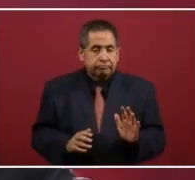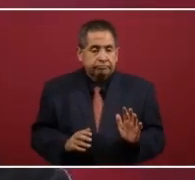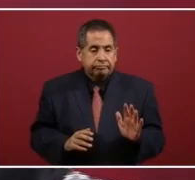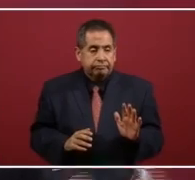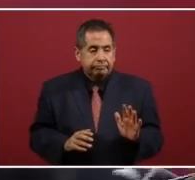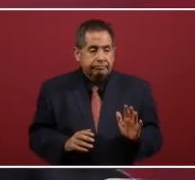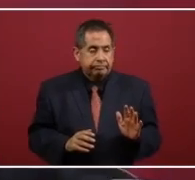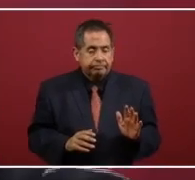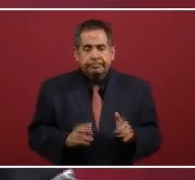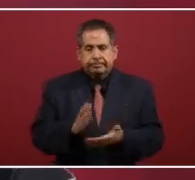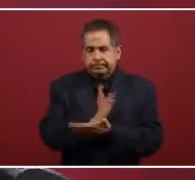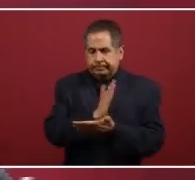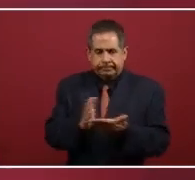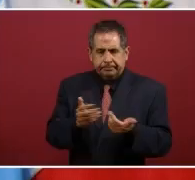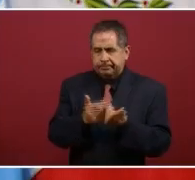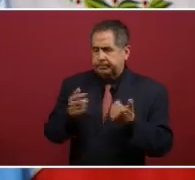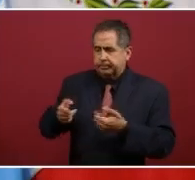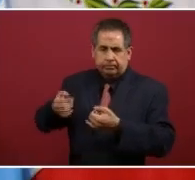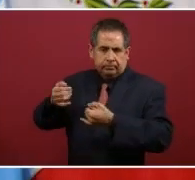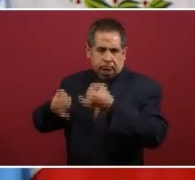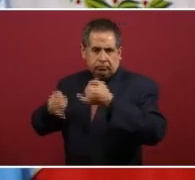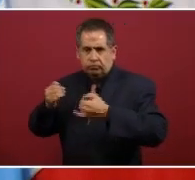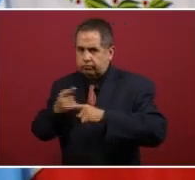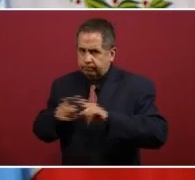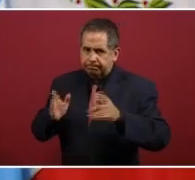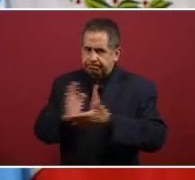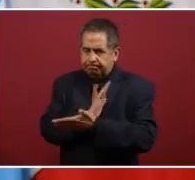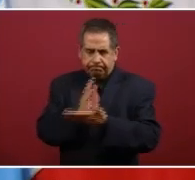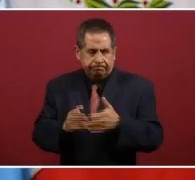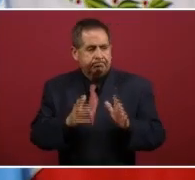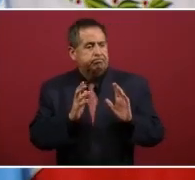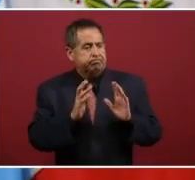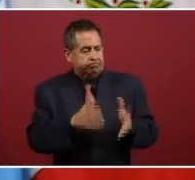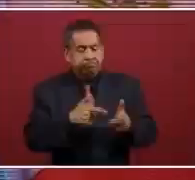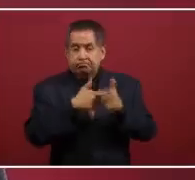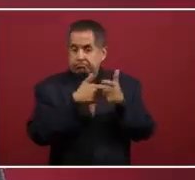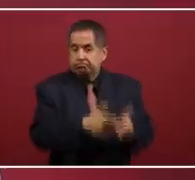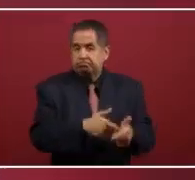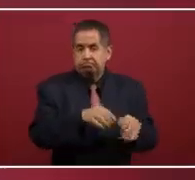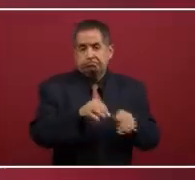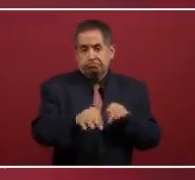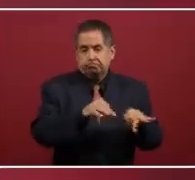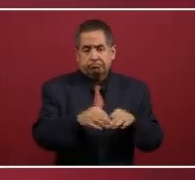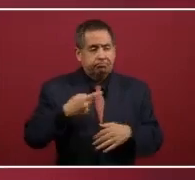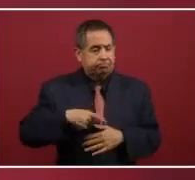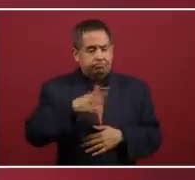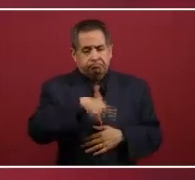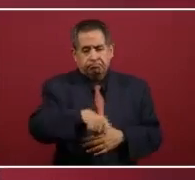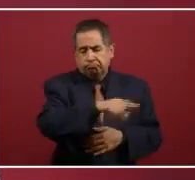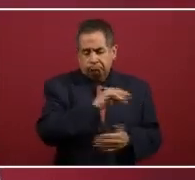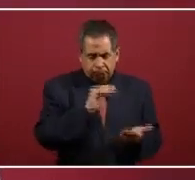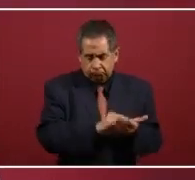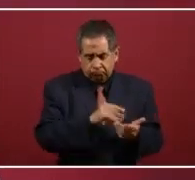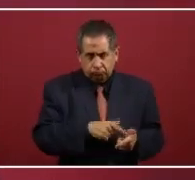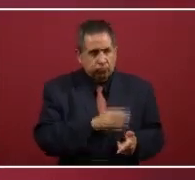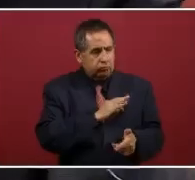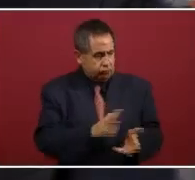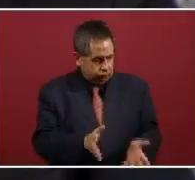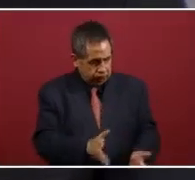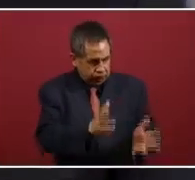trabajando sin ningún problema, a la par que se continúa el